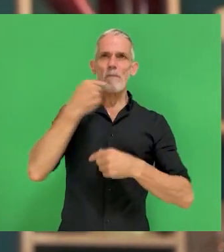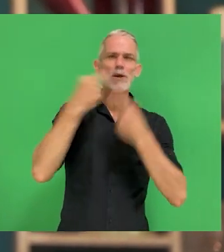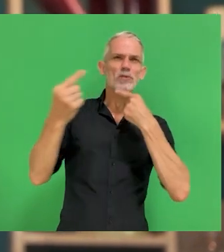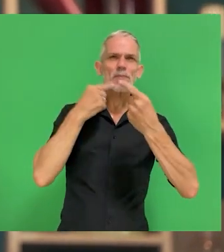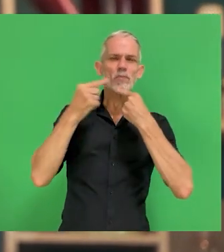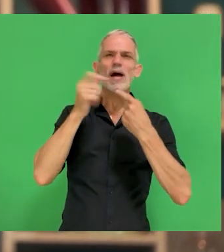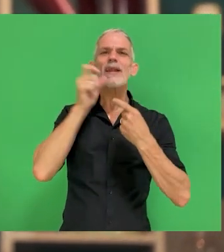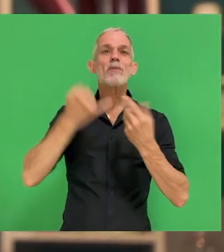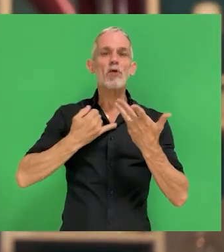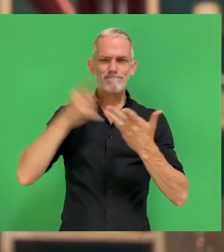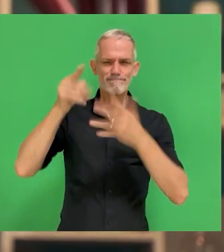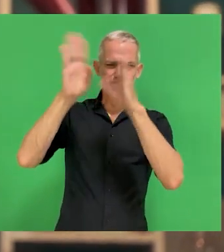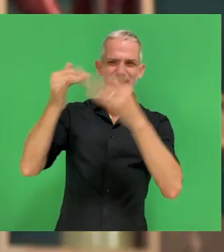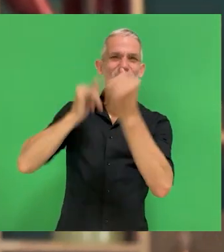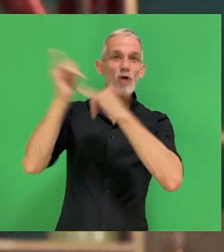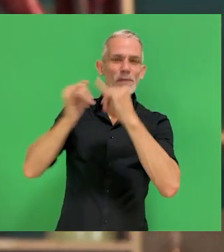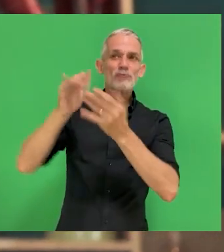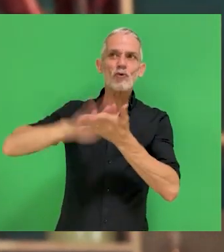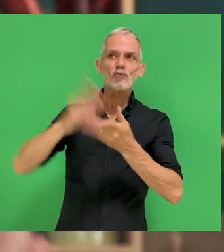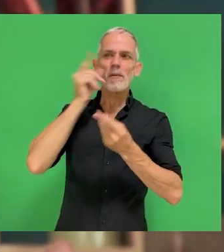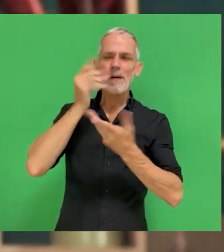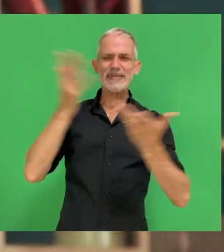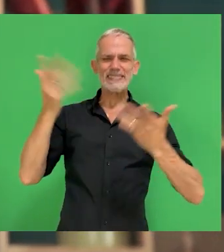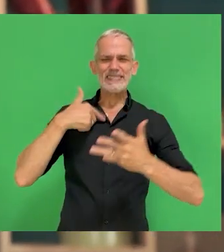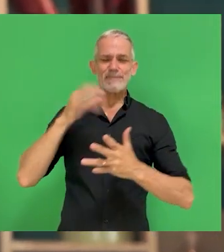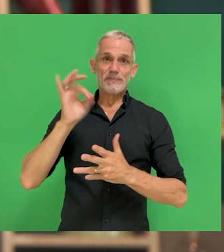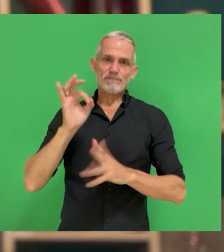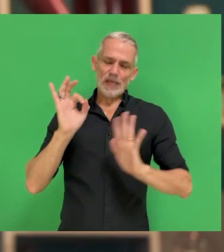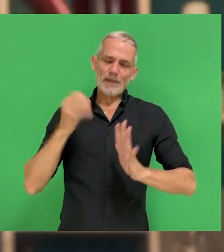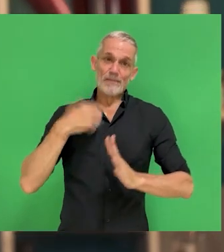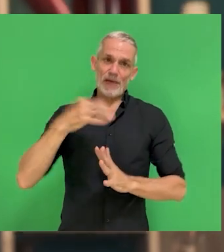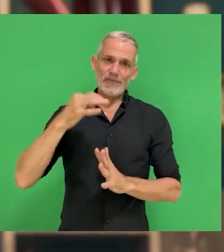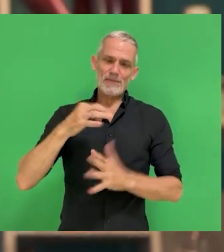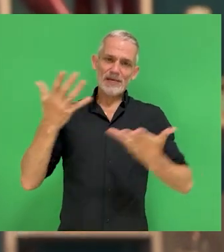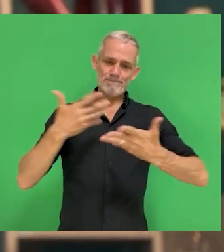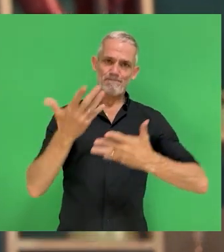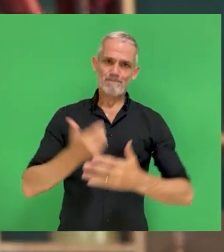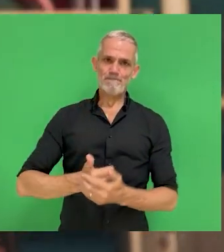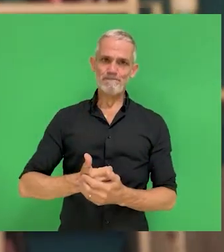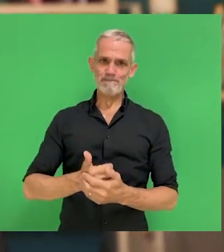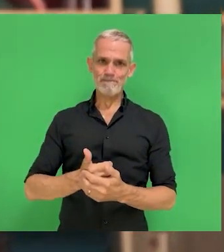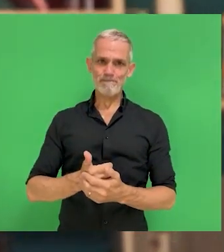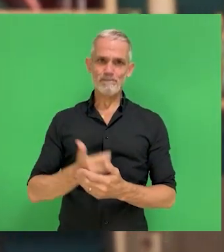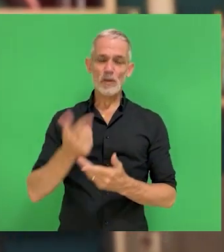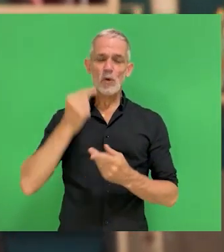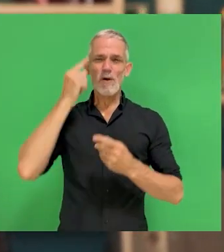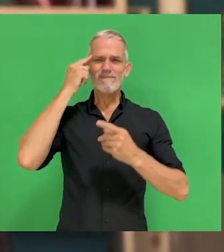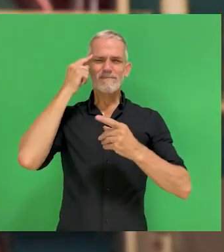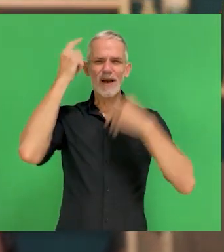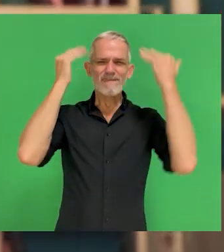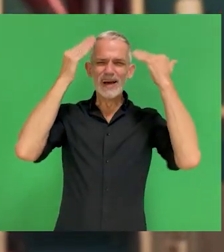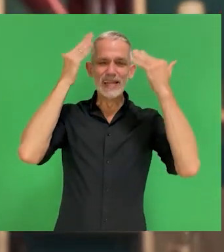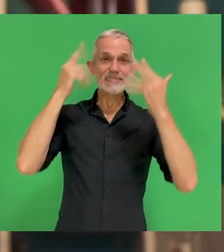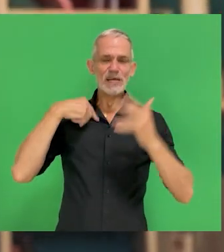no sé, información, tenía como esa especie como de fantasía en